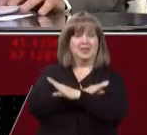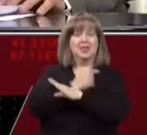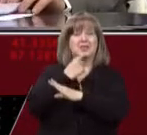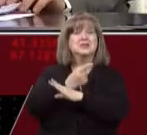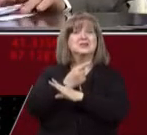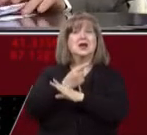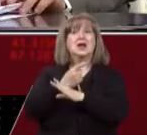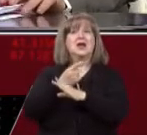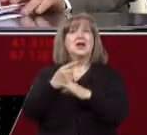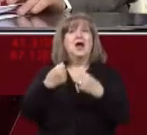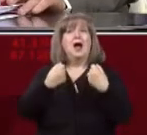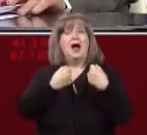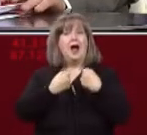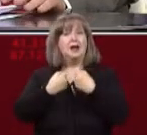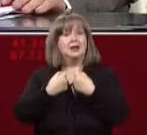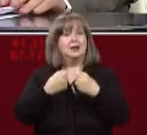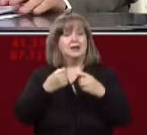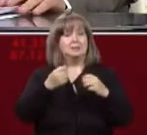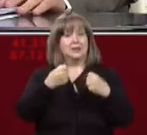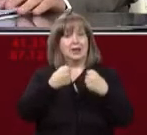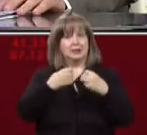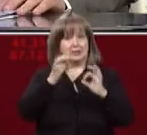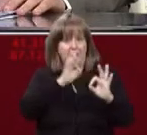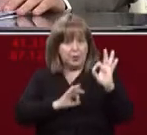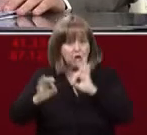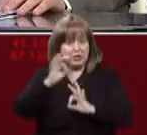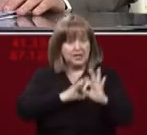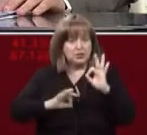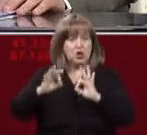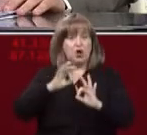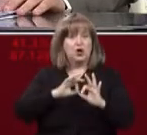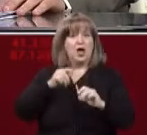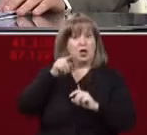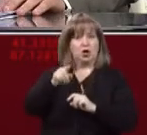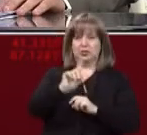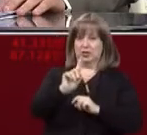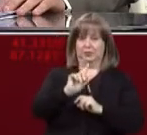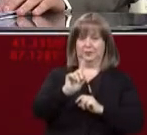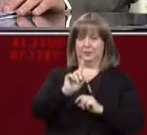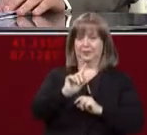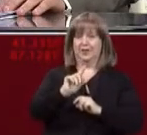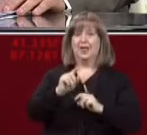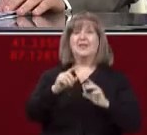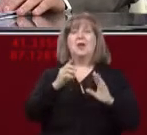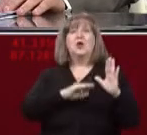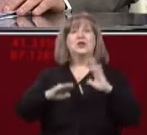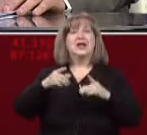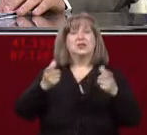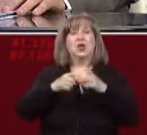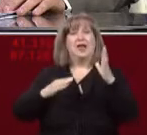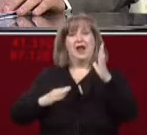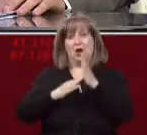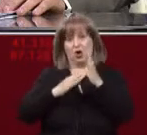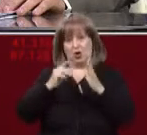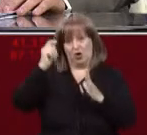el proyecto en general del cambio de procedimientos en la Corte. Lo que queremos es abrirlo, mejorarlo, creemos tener